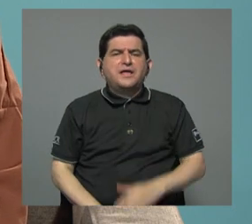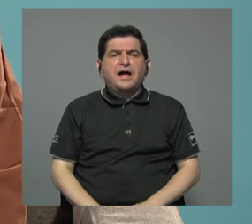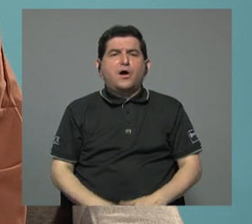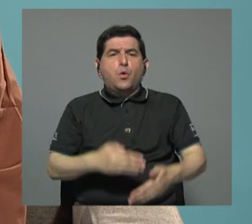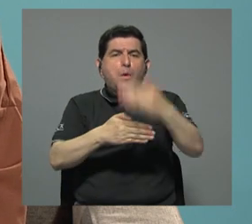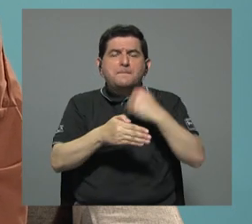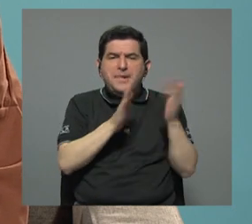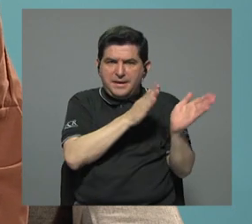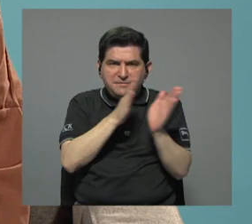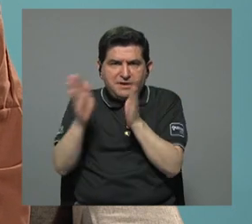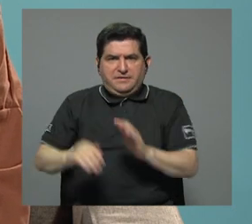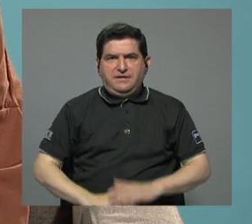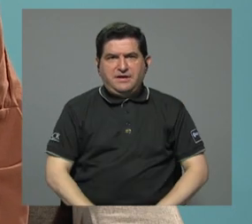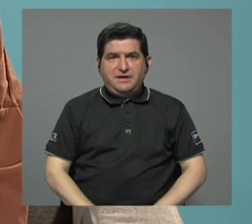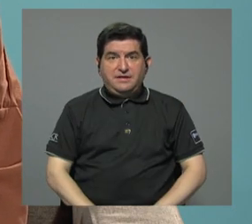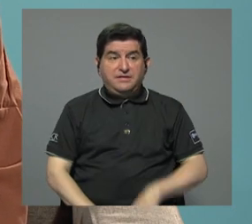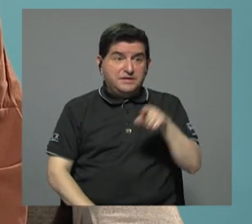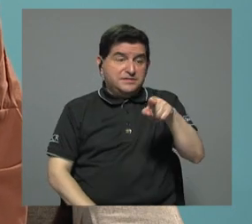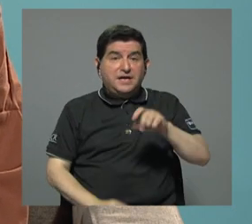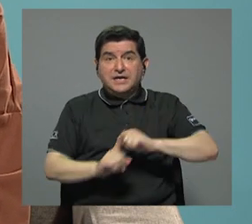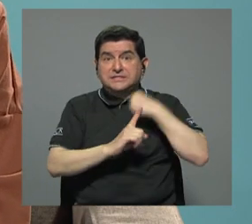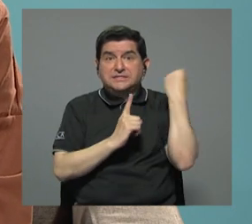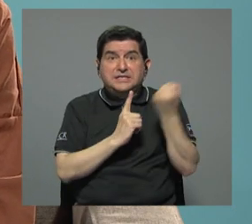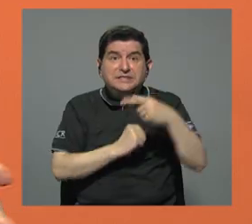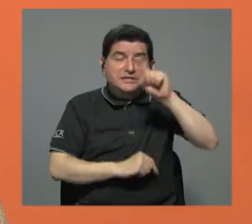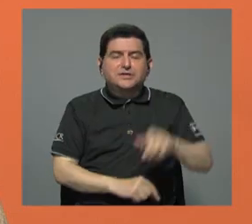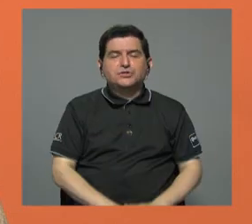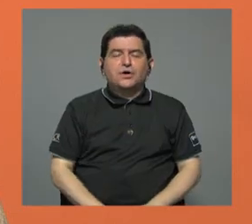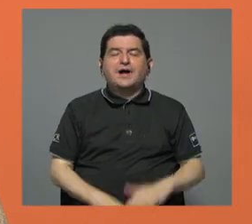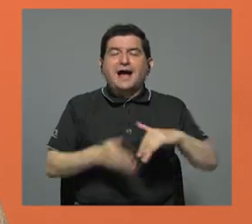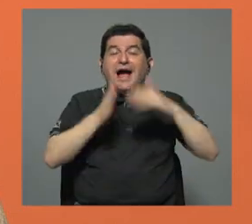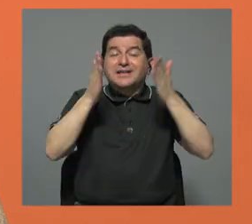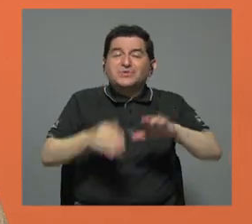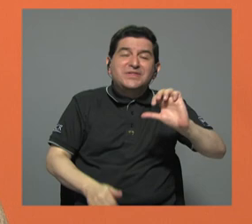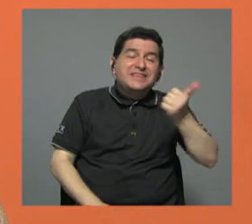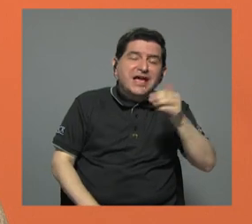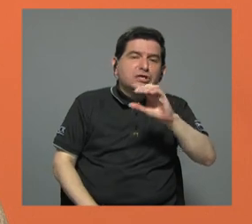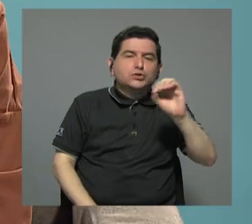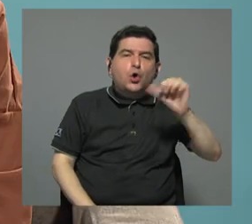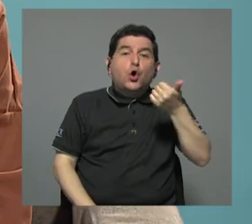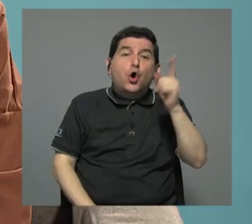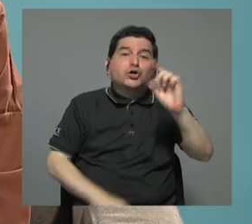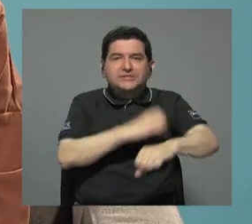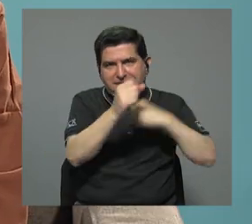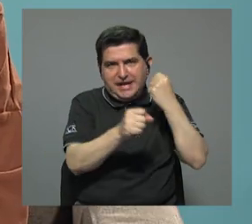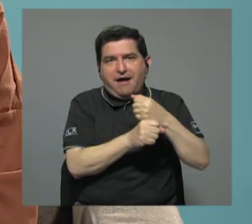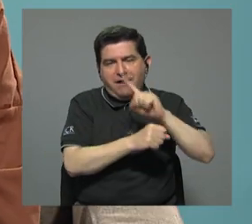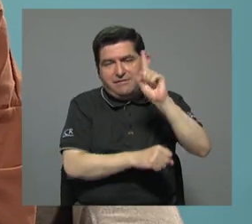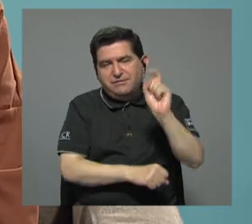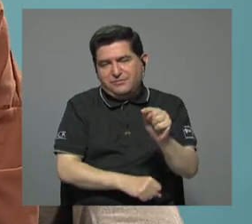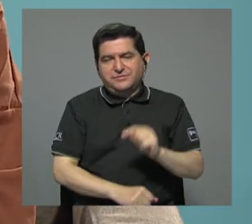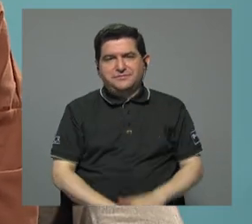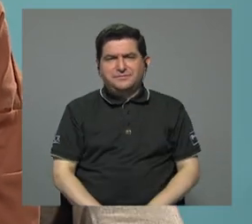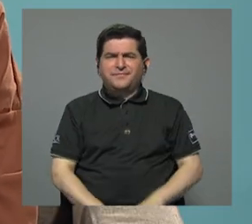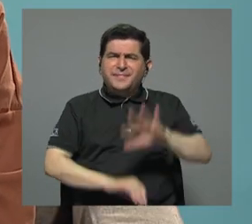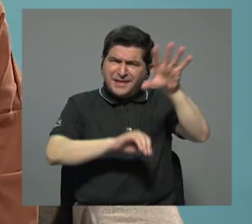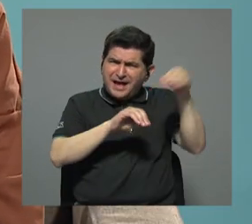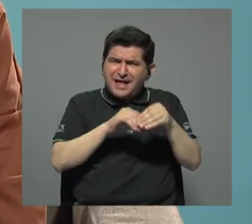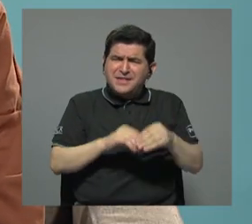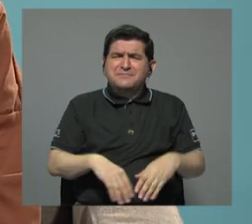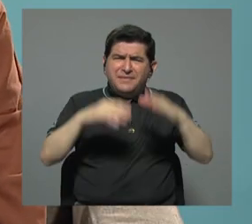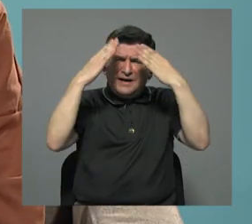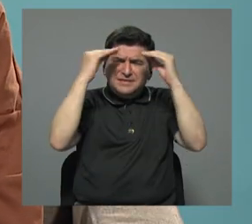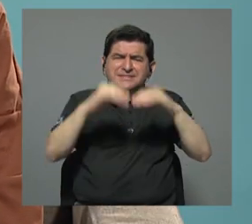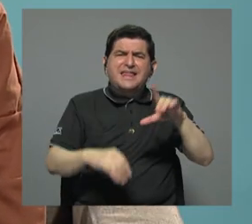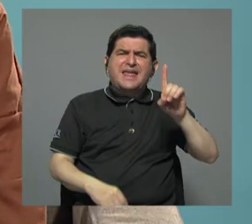imagínense ustedes que estarían siempre en 10 11 años estudiantes de 10 11 años pero además hay algo que en esta nota